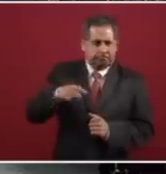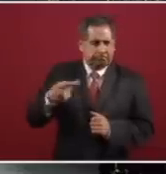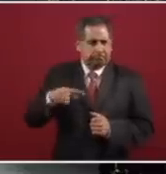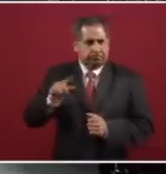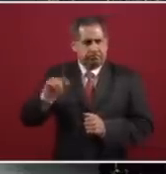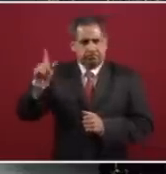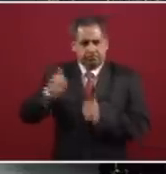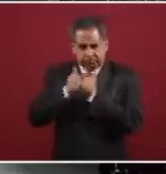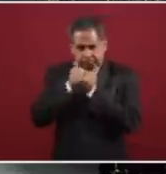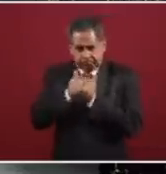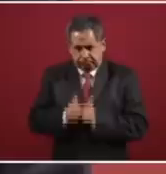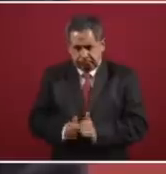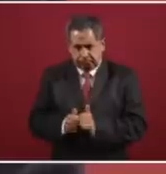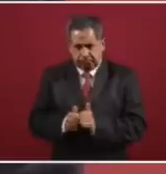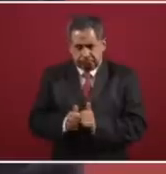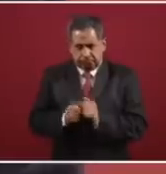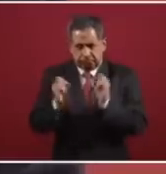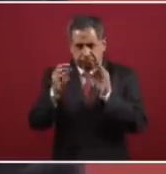amarillo